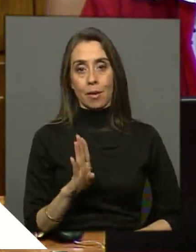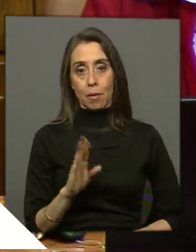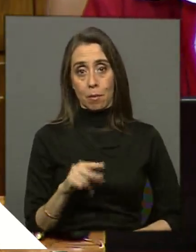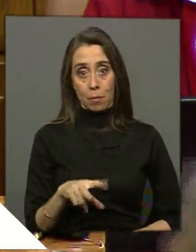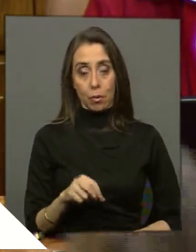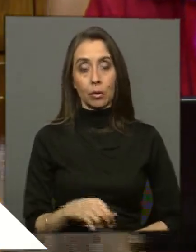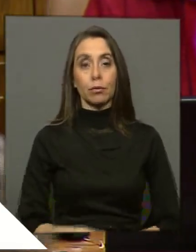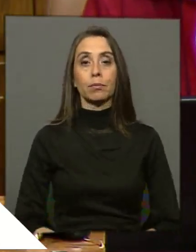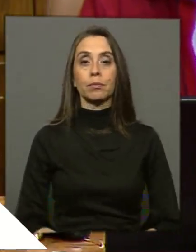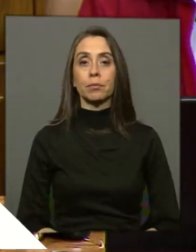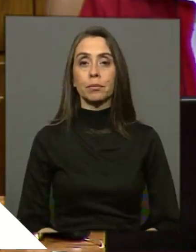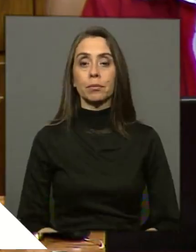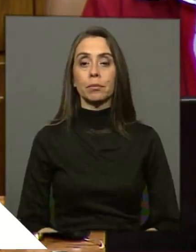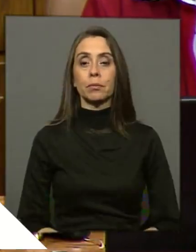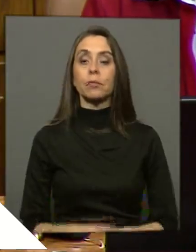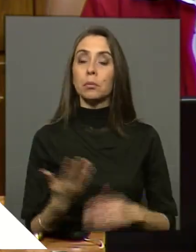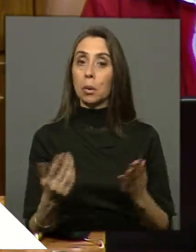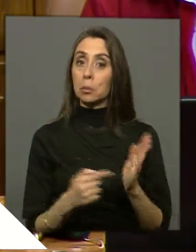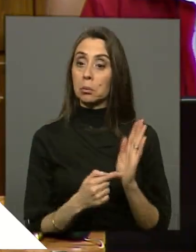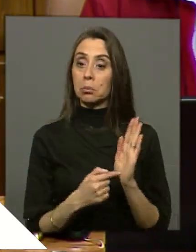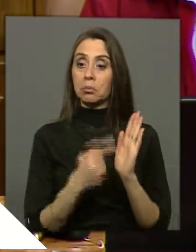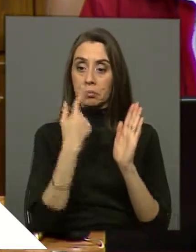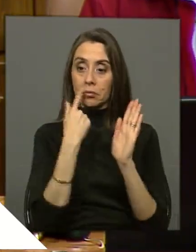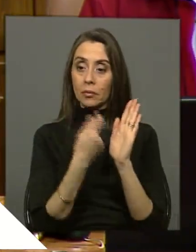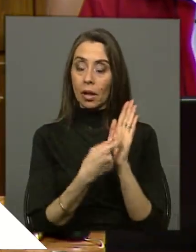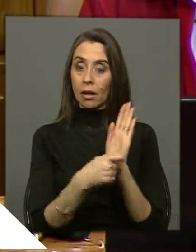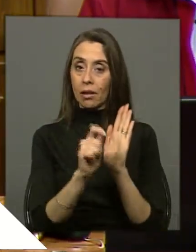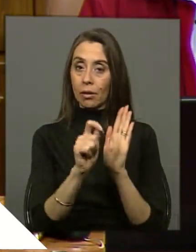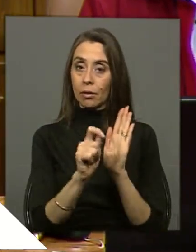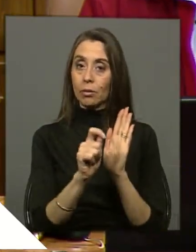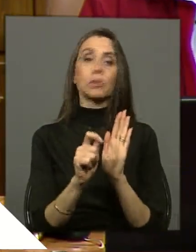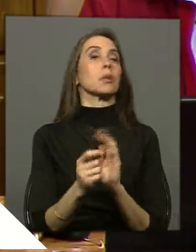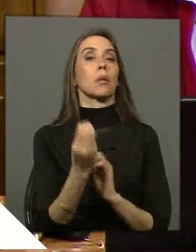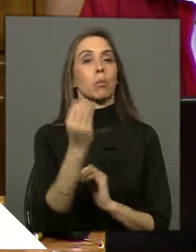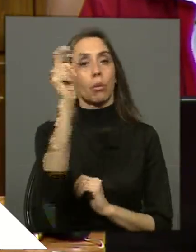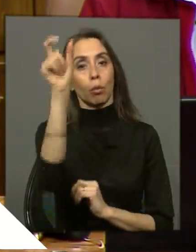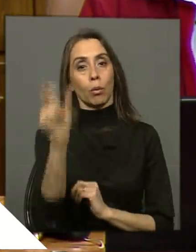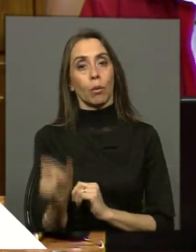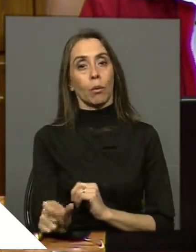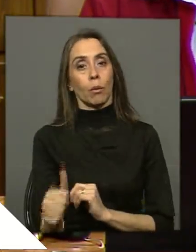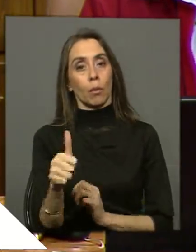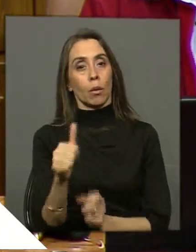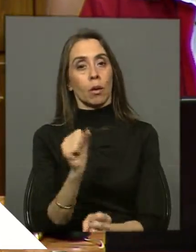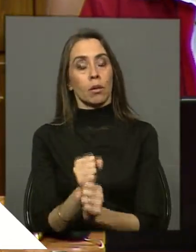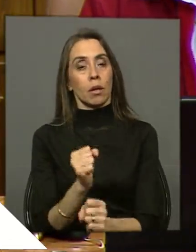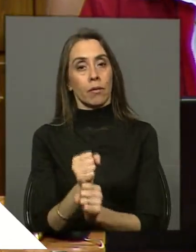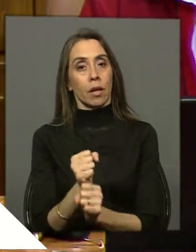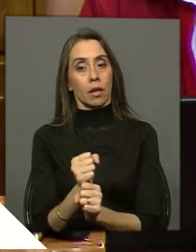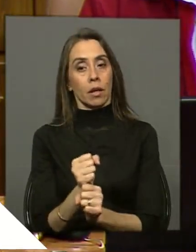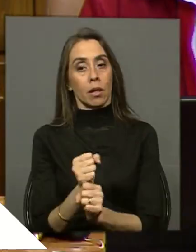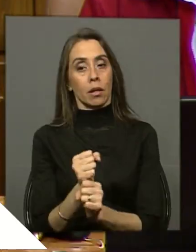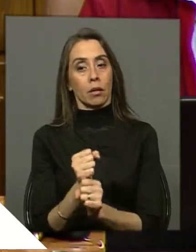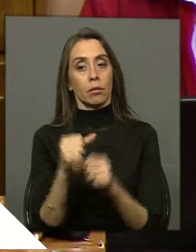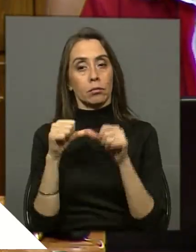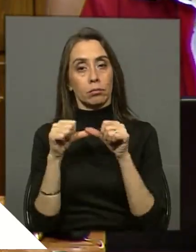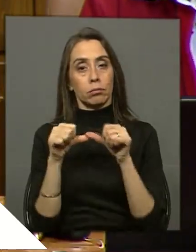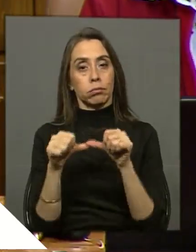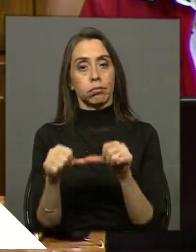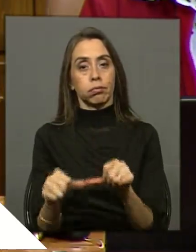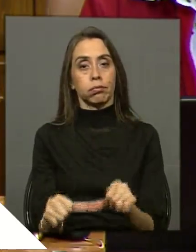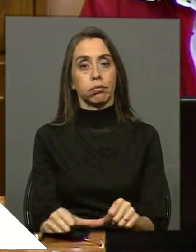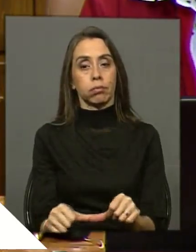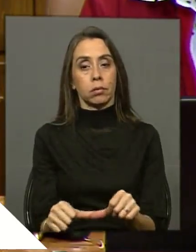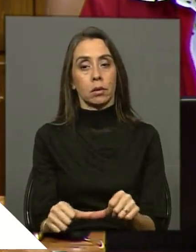Por eso se está dando un reconocimiento a un buen trabajador que se mantuvo en ese carácter laboral durante